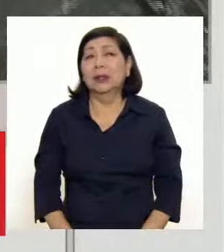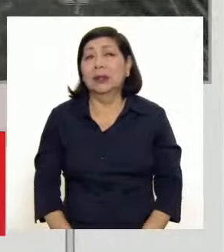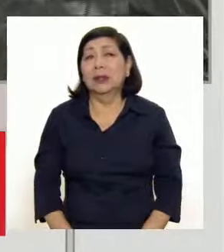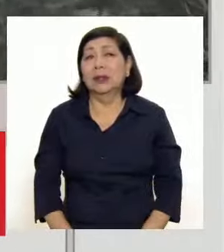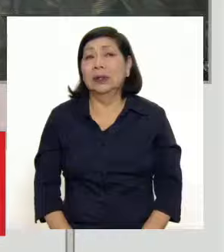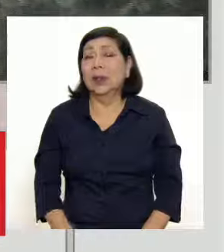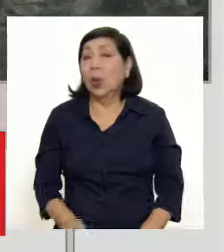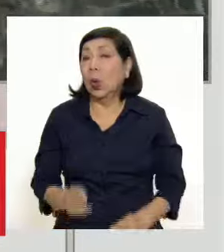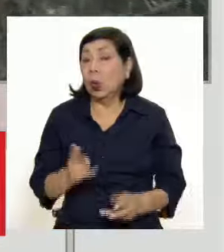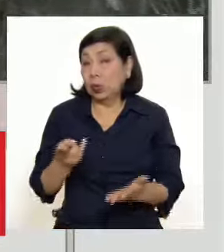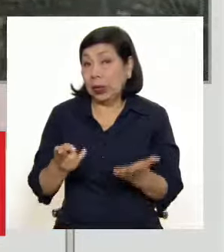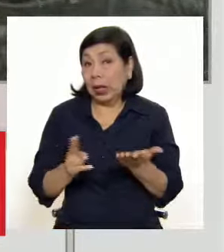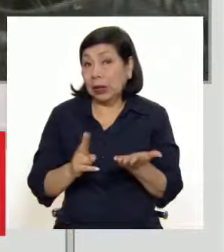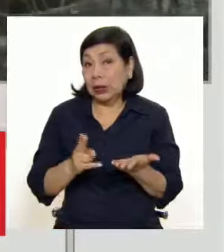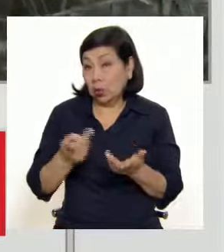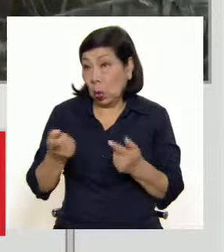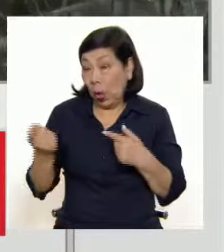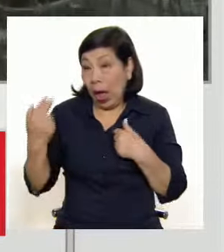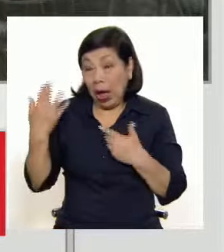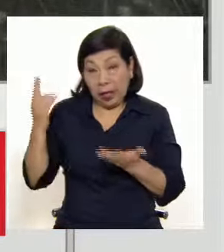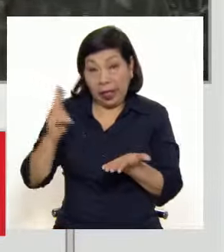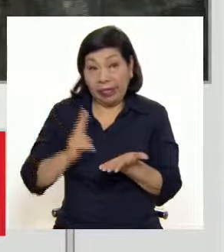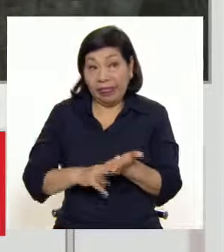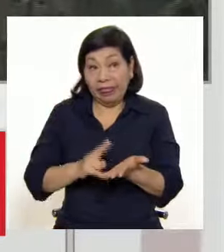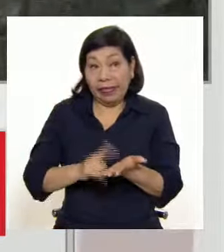algún tipo de seguro para este tipo de...?